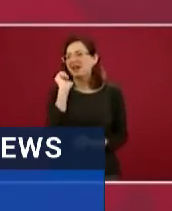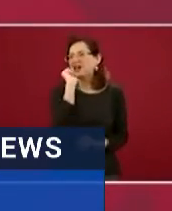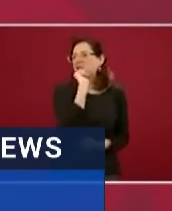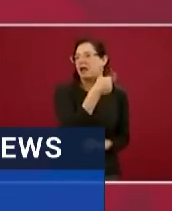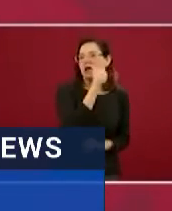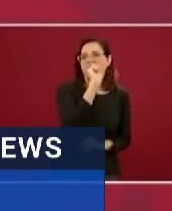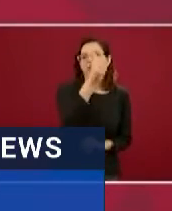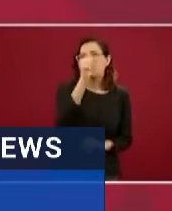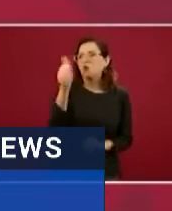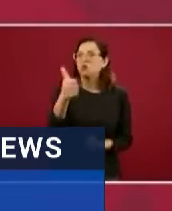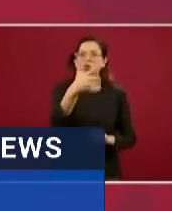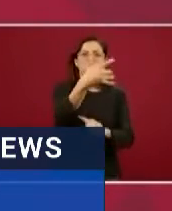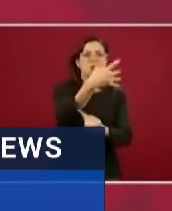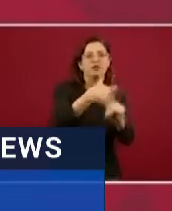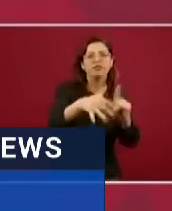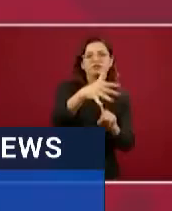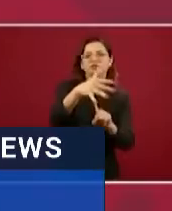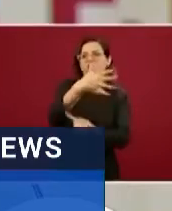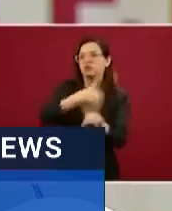propia circunstancia.